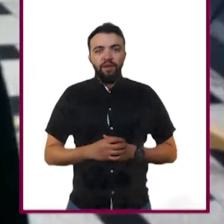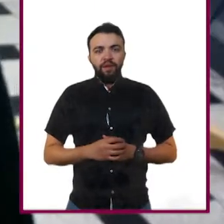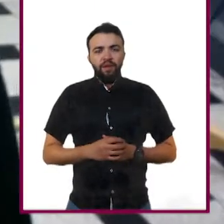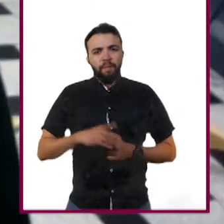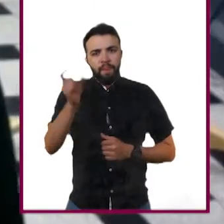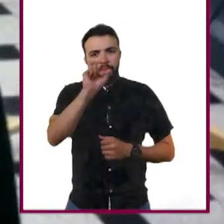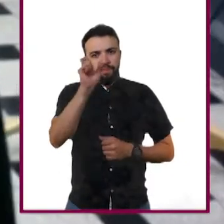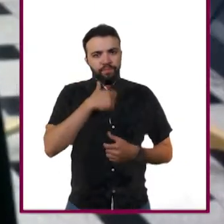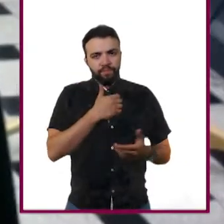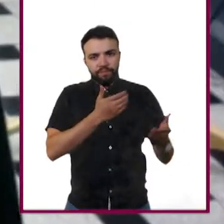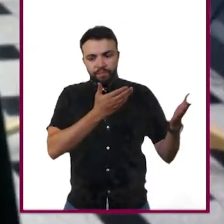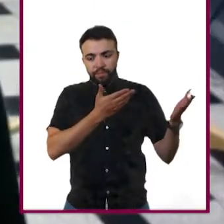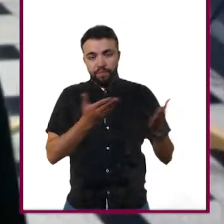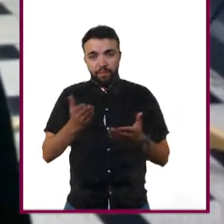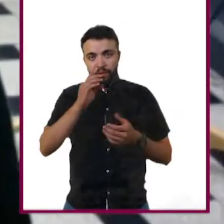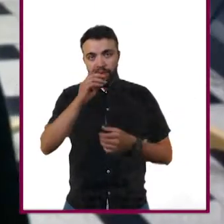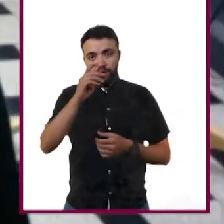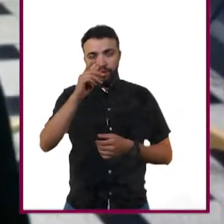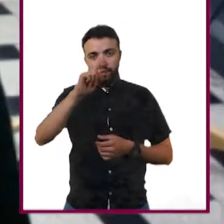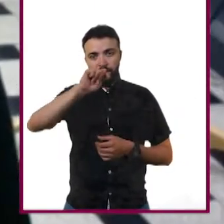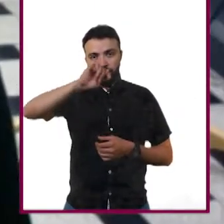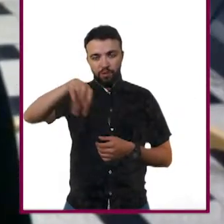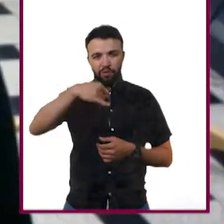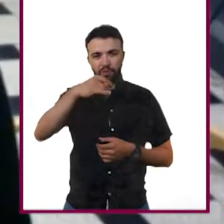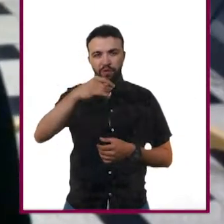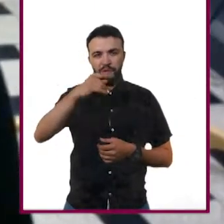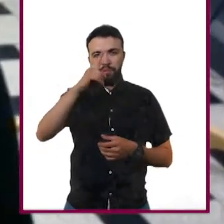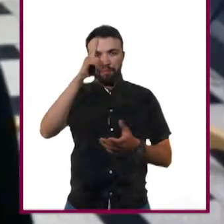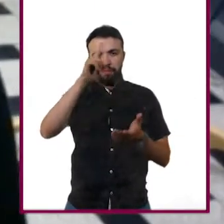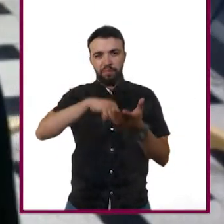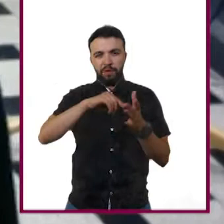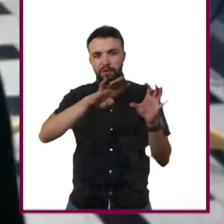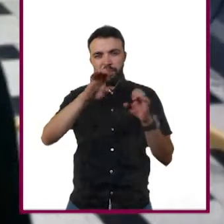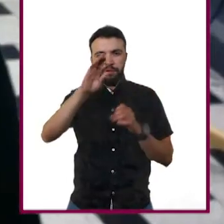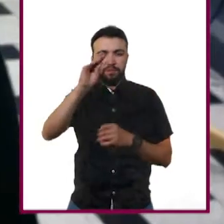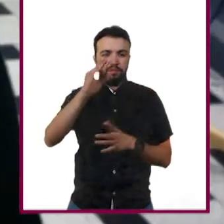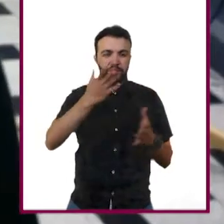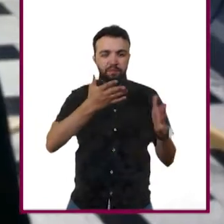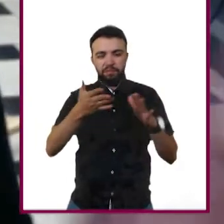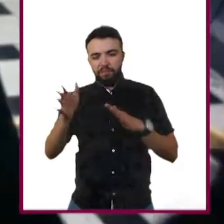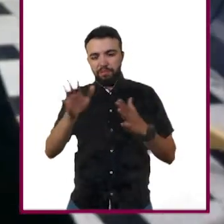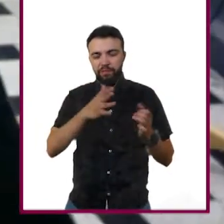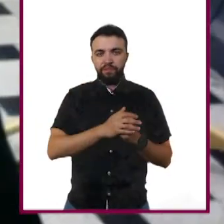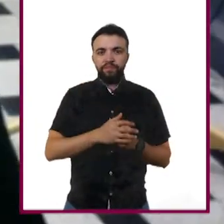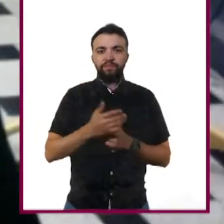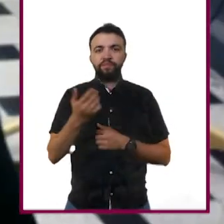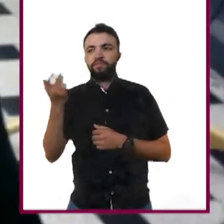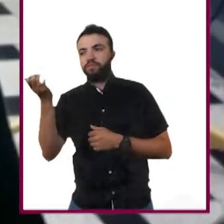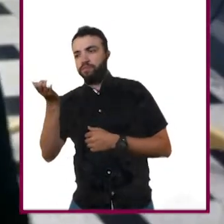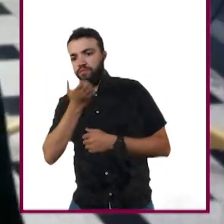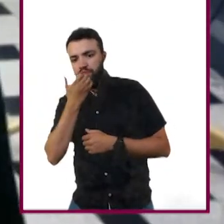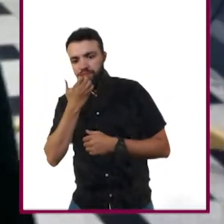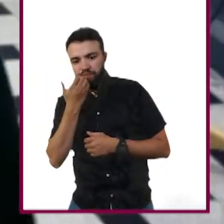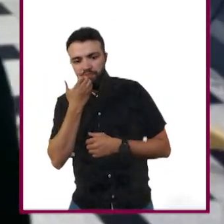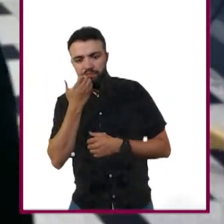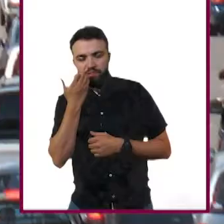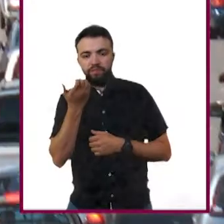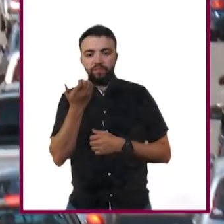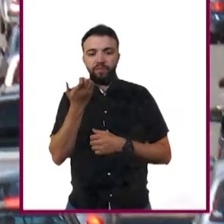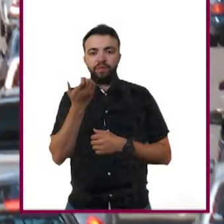Cuando yo llegué a Tijuana en los 90, no había escuelas de arte. Así que quien estudiaba arte, pues o se cruzaba a San